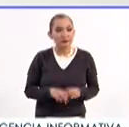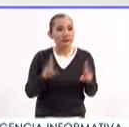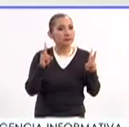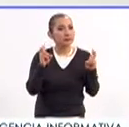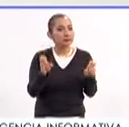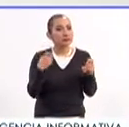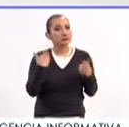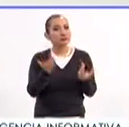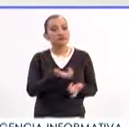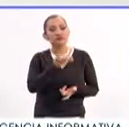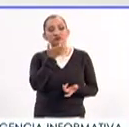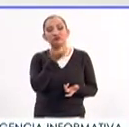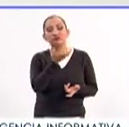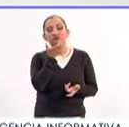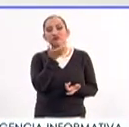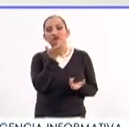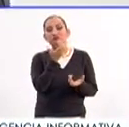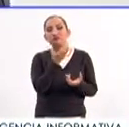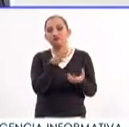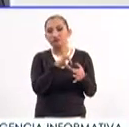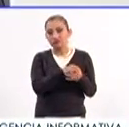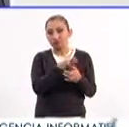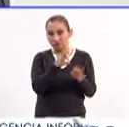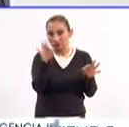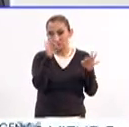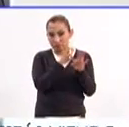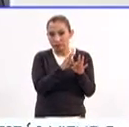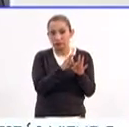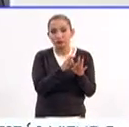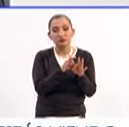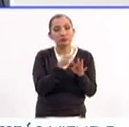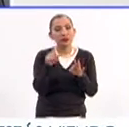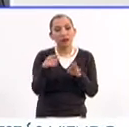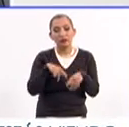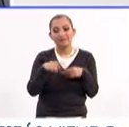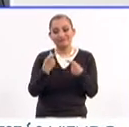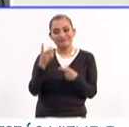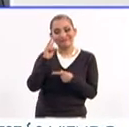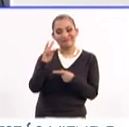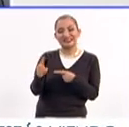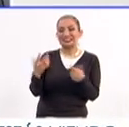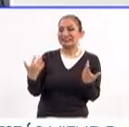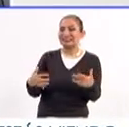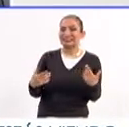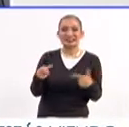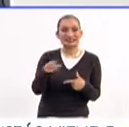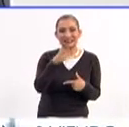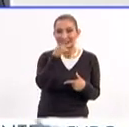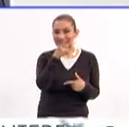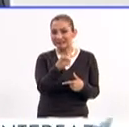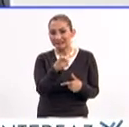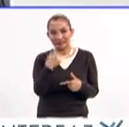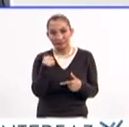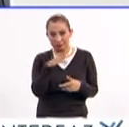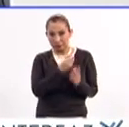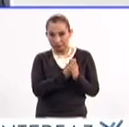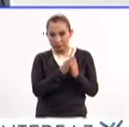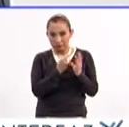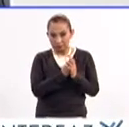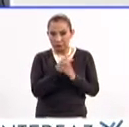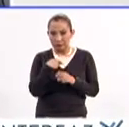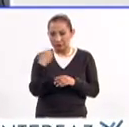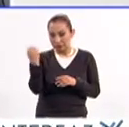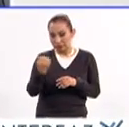de la adaptación creo que es un tema realmente importante, y la vulnerabilidad. Y yo siempre digo en mis clases y en